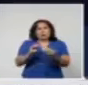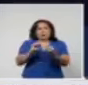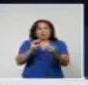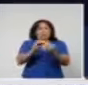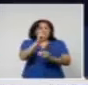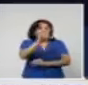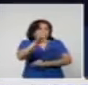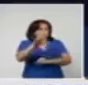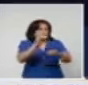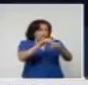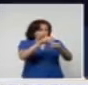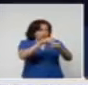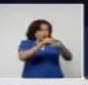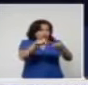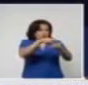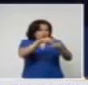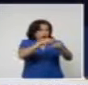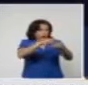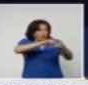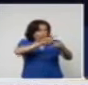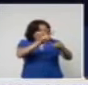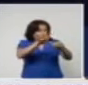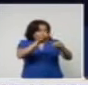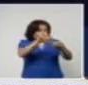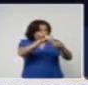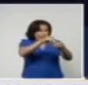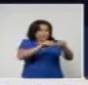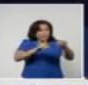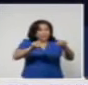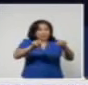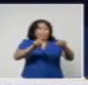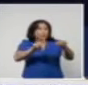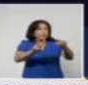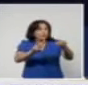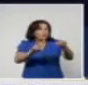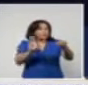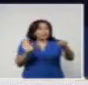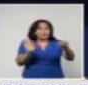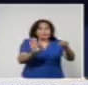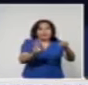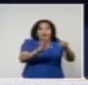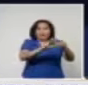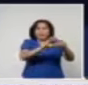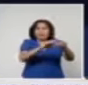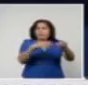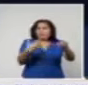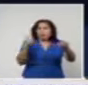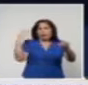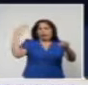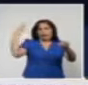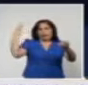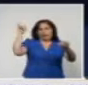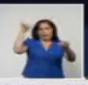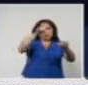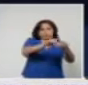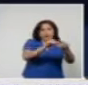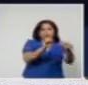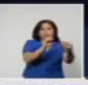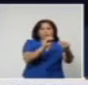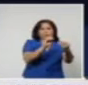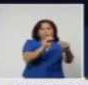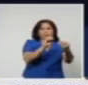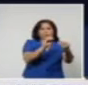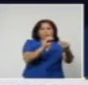25 diagnosticados ayer, 2 tienen como fuente de infección el exterior de nuestro país, el